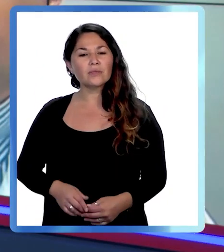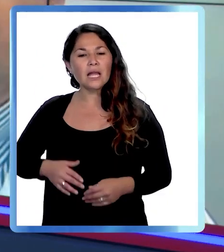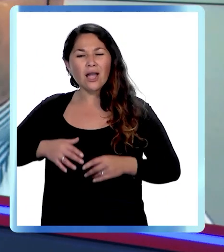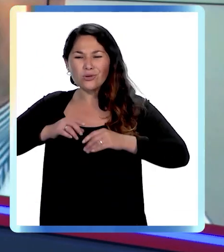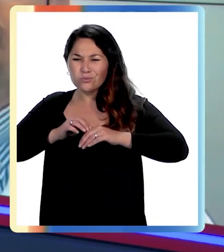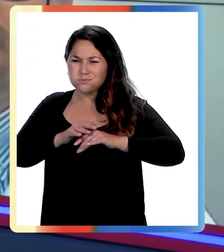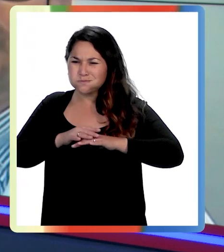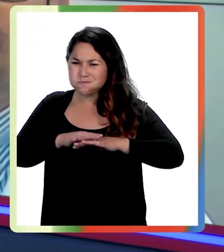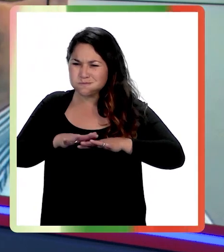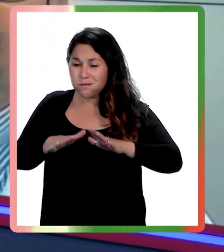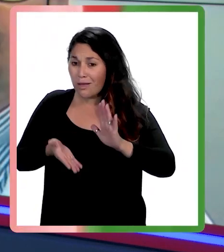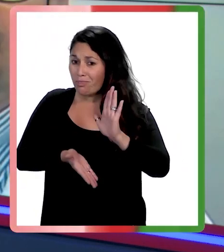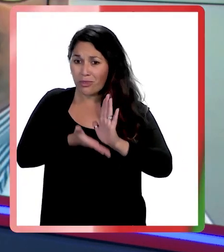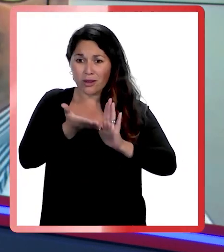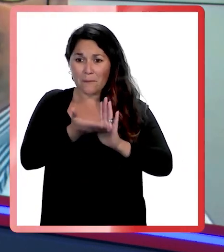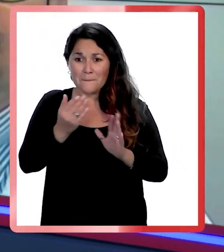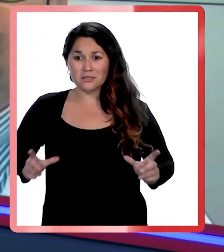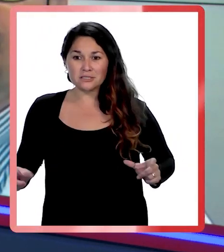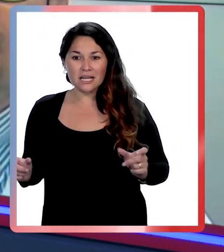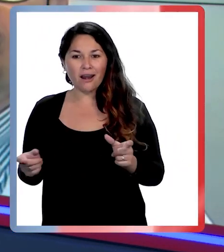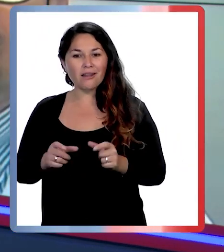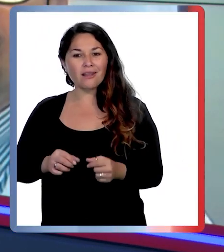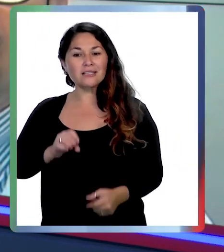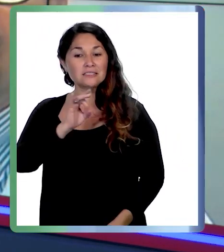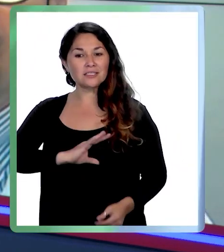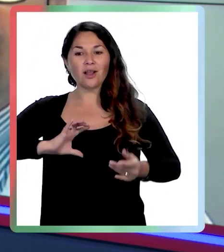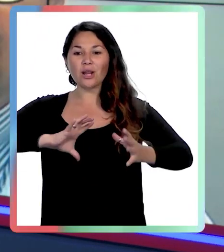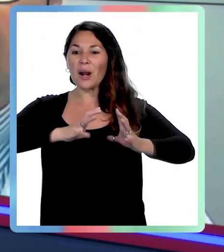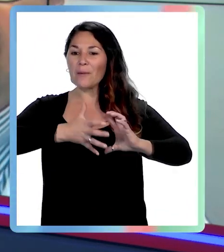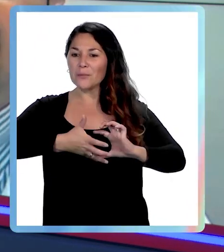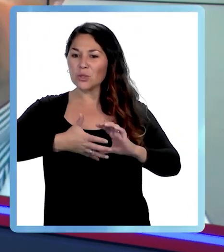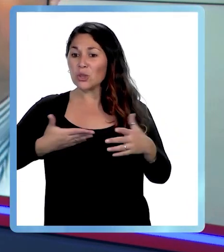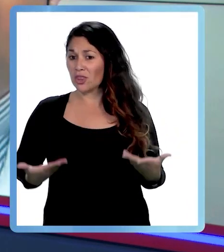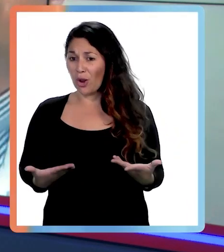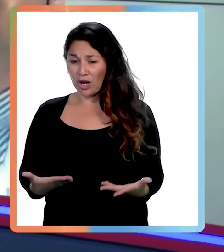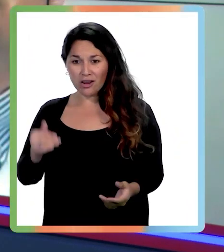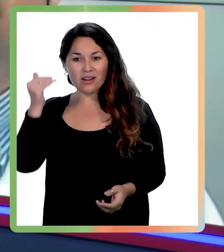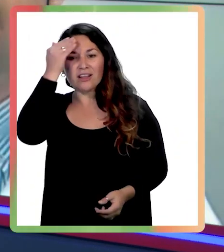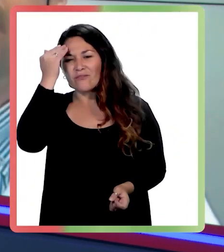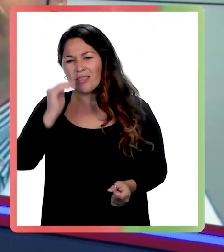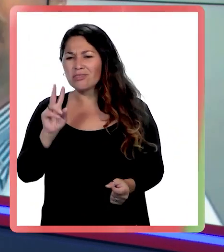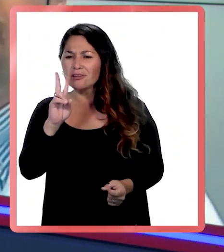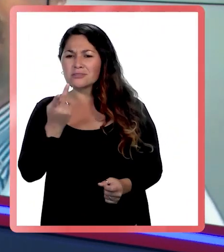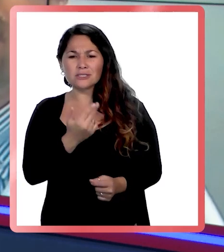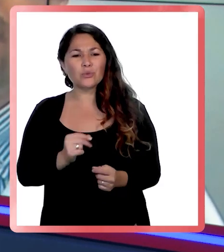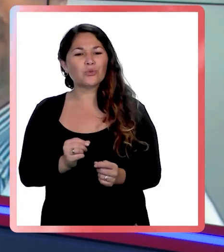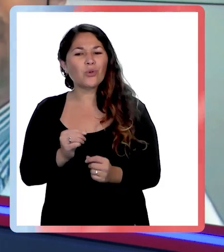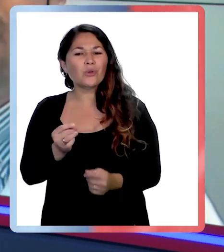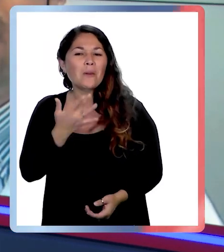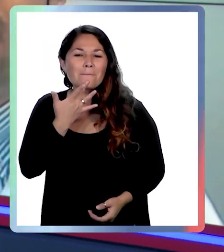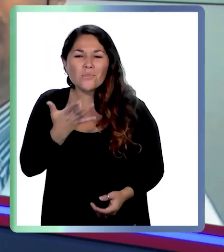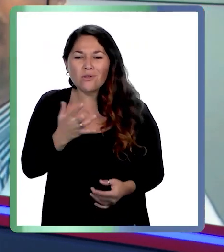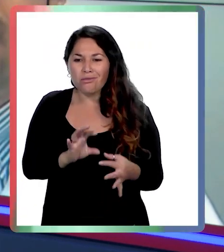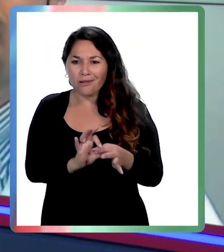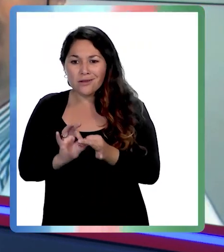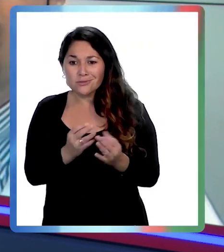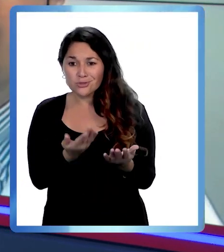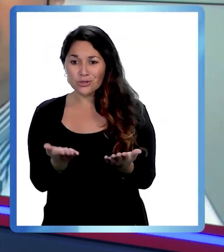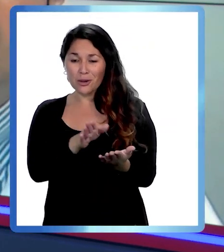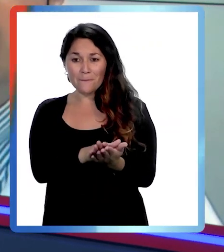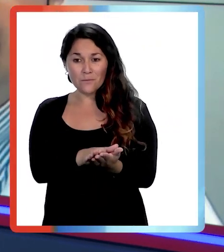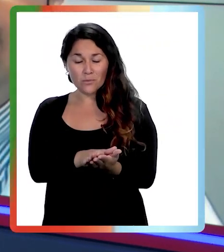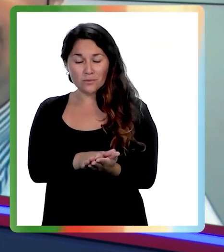La incidencia de cáncer ha ido en aumento tanto en Chile como en el mundo. Actualmente la enfermedad es la segunda causa de muerte en el país